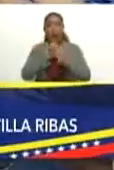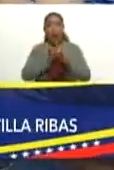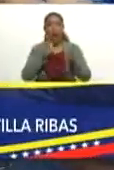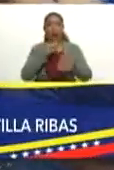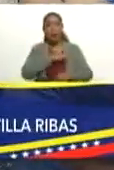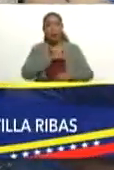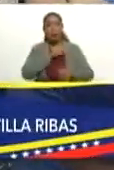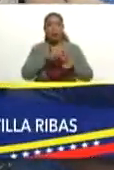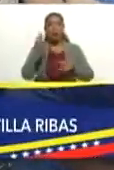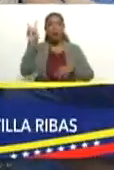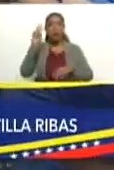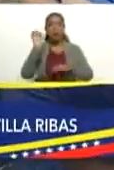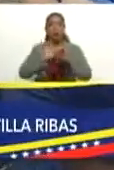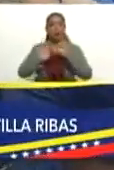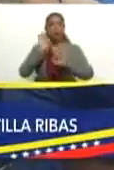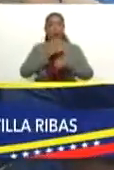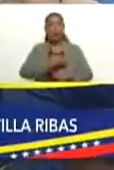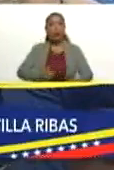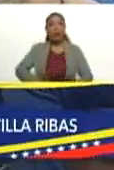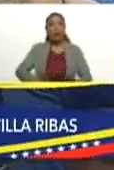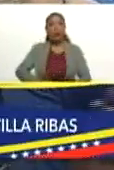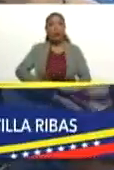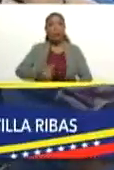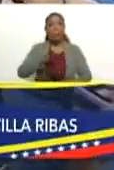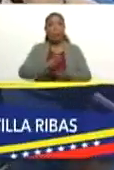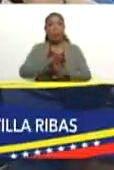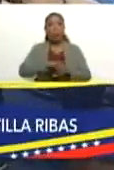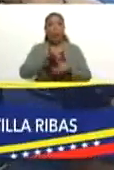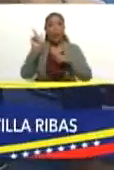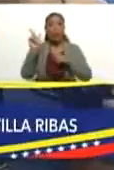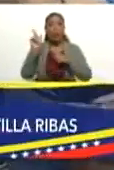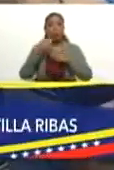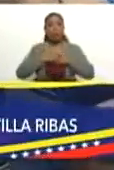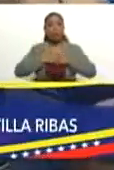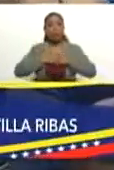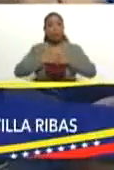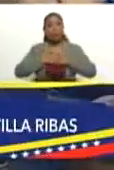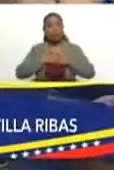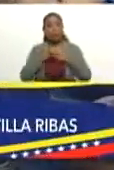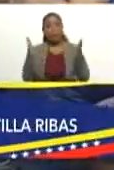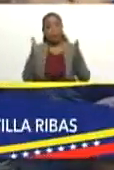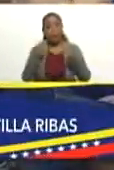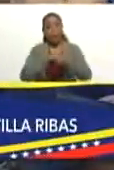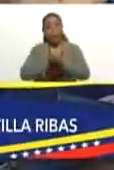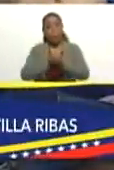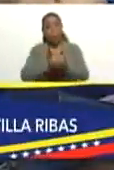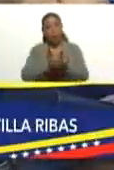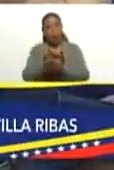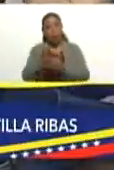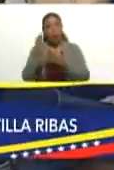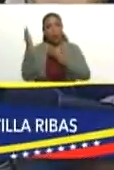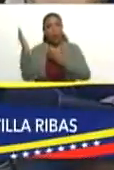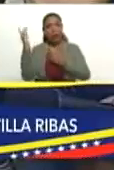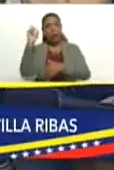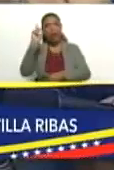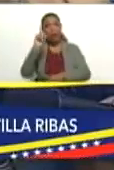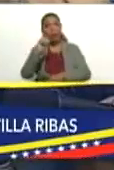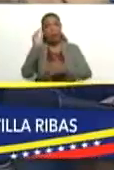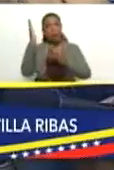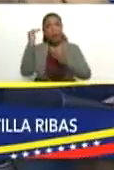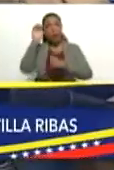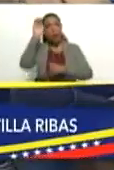Venezuela, converses con el presidente, porque esto es una expresión de amor, esto es una expresión de lealtad y esta es una expresión también de